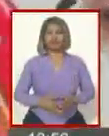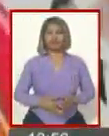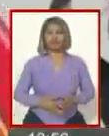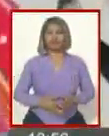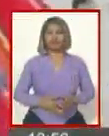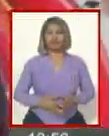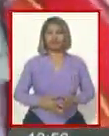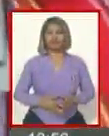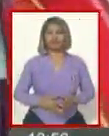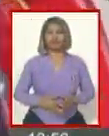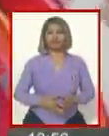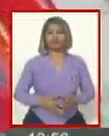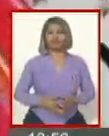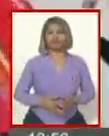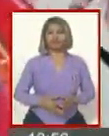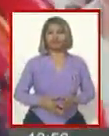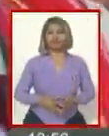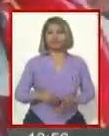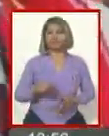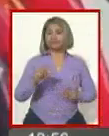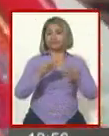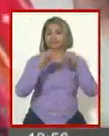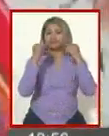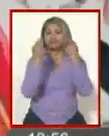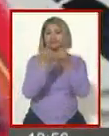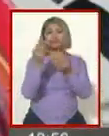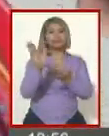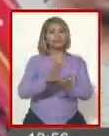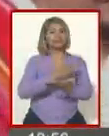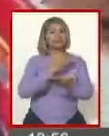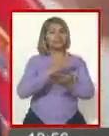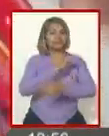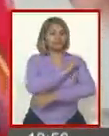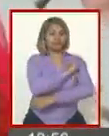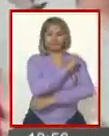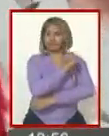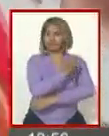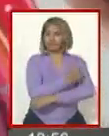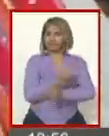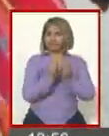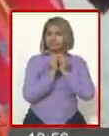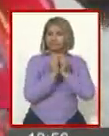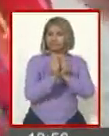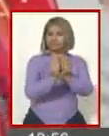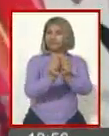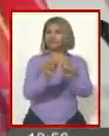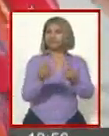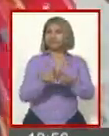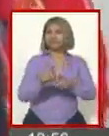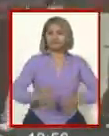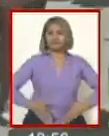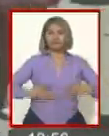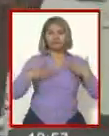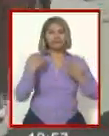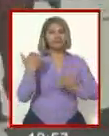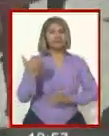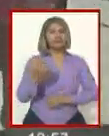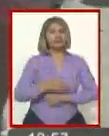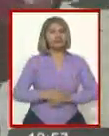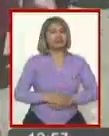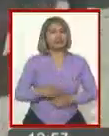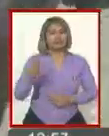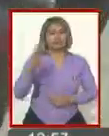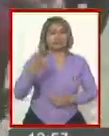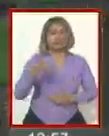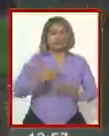Al ritmo de la tarqueada de la banda municipal, todas las autoridades acompañando y viviendo el día de hoy. Ahora, este